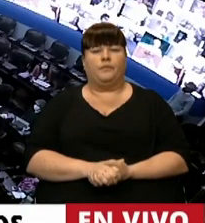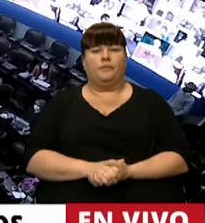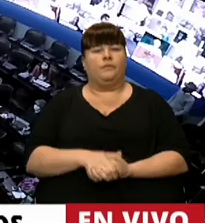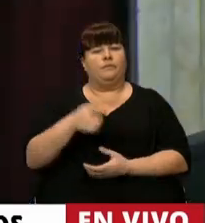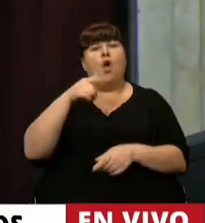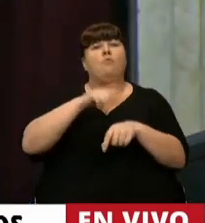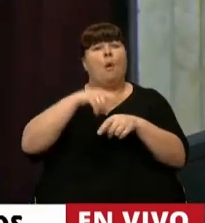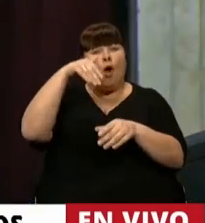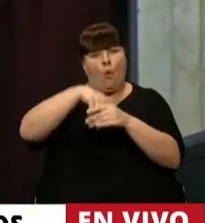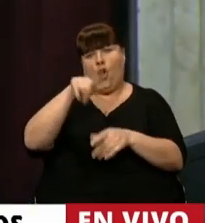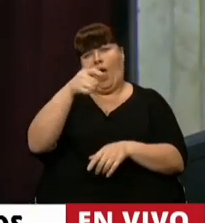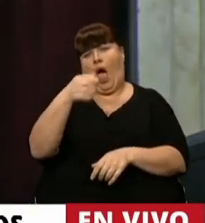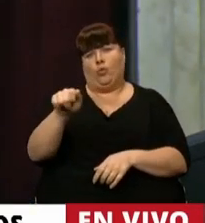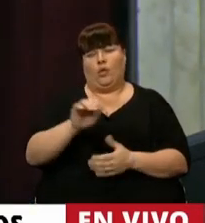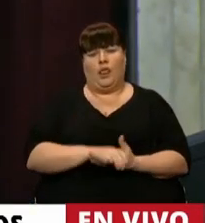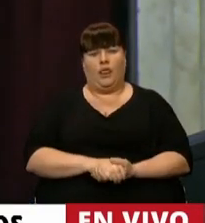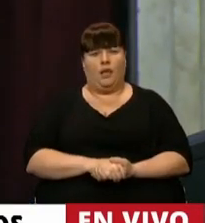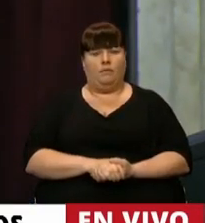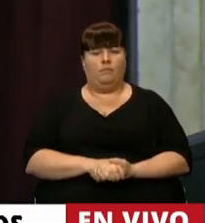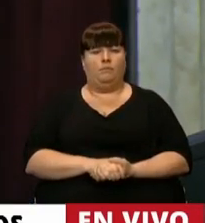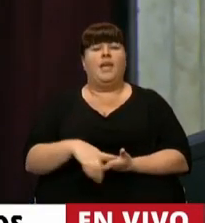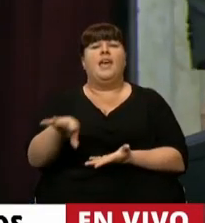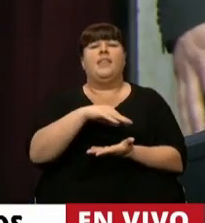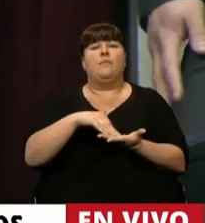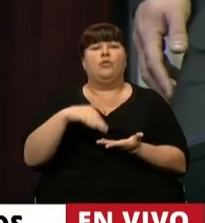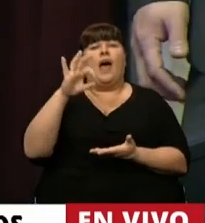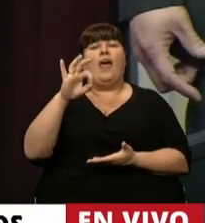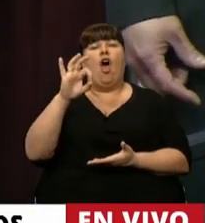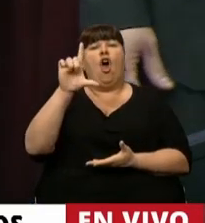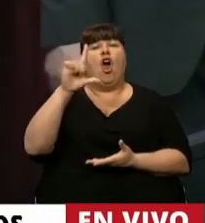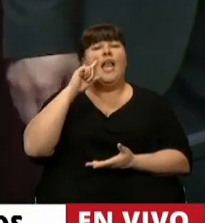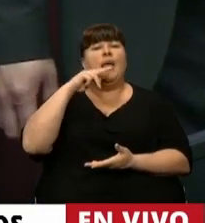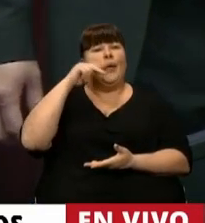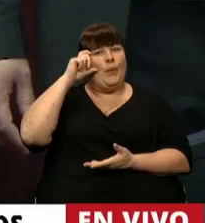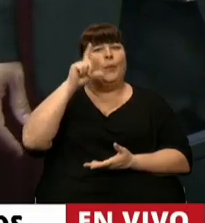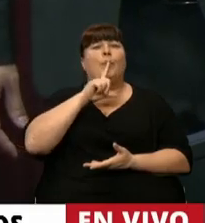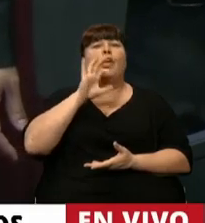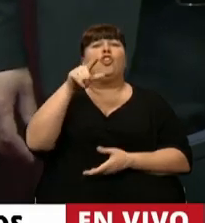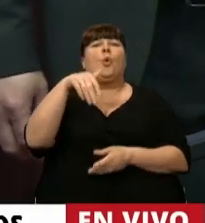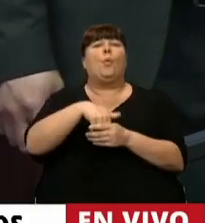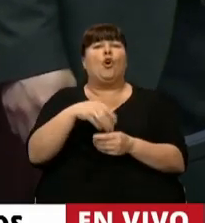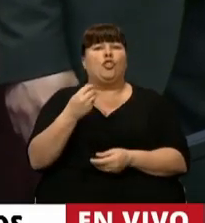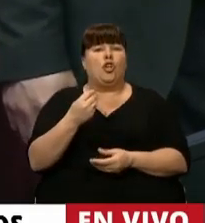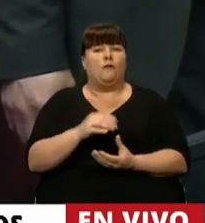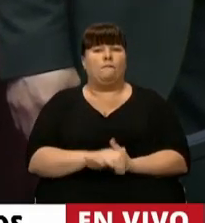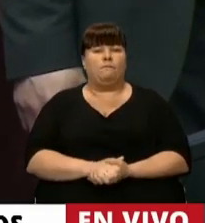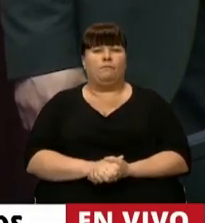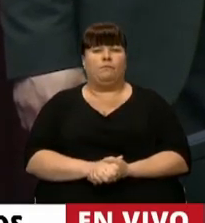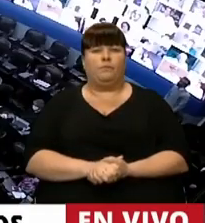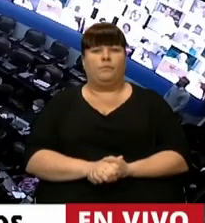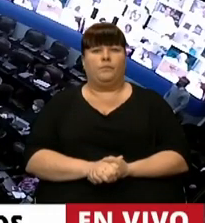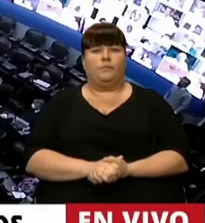ausente a la hora de votar diputado libreto el sentido de su voto